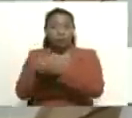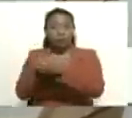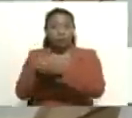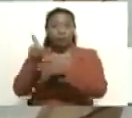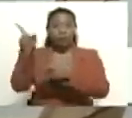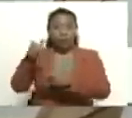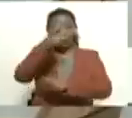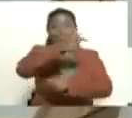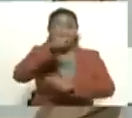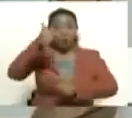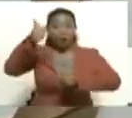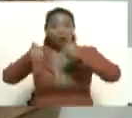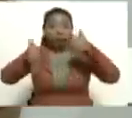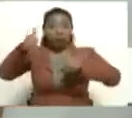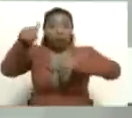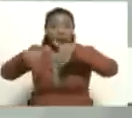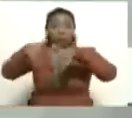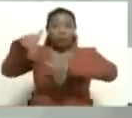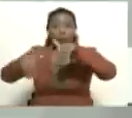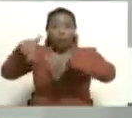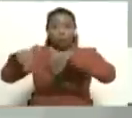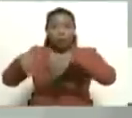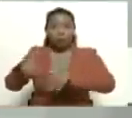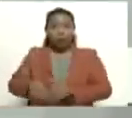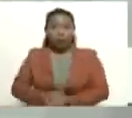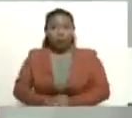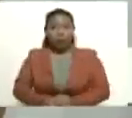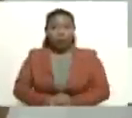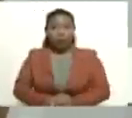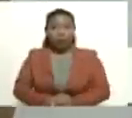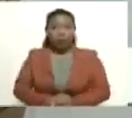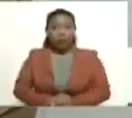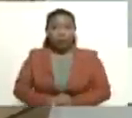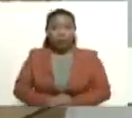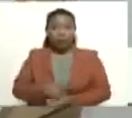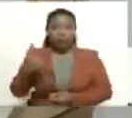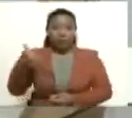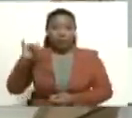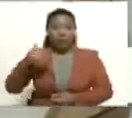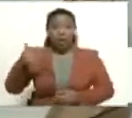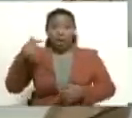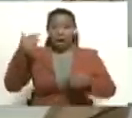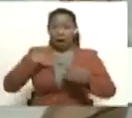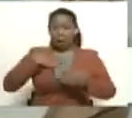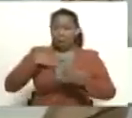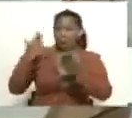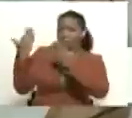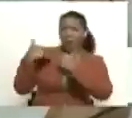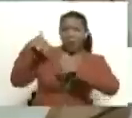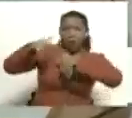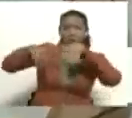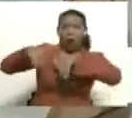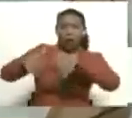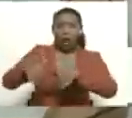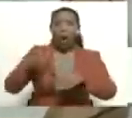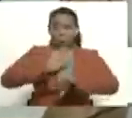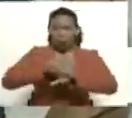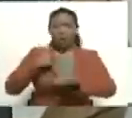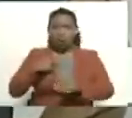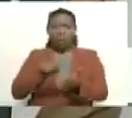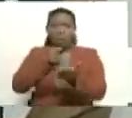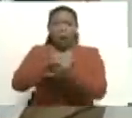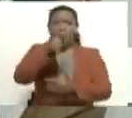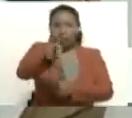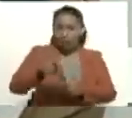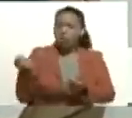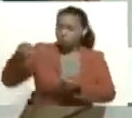precandidatos que dicen, vota por mí, como dice la canción de Rubén Blades, vota por mí, que yo sí te voy a dar un salario digno, vota por mí, que los